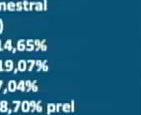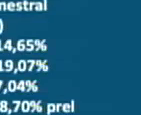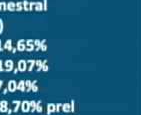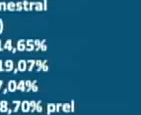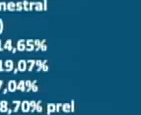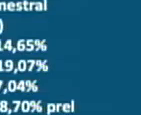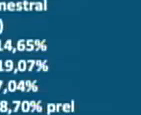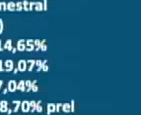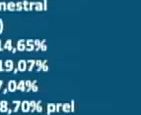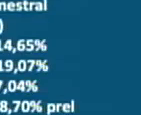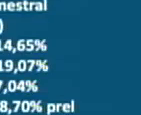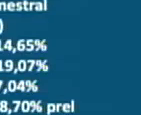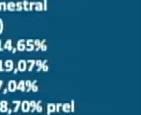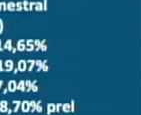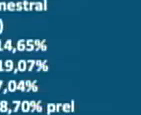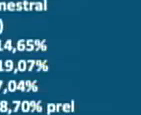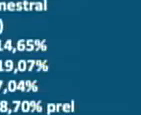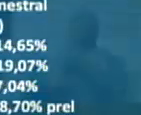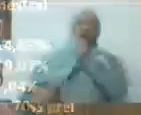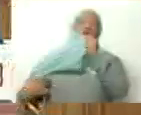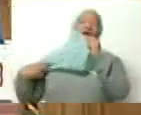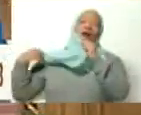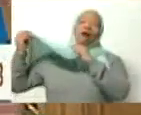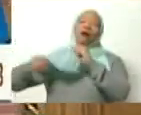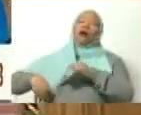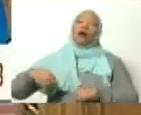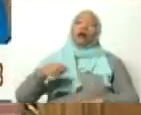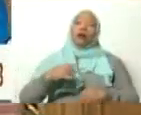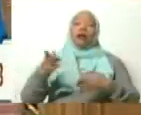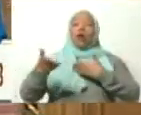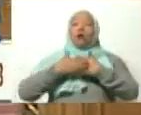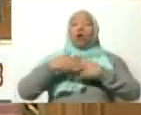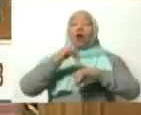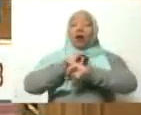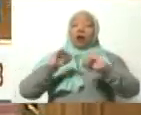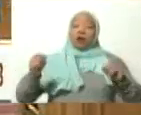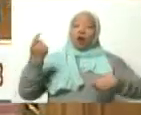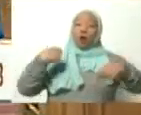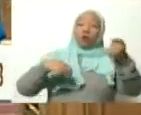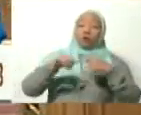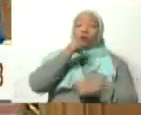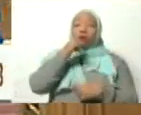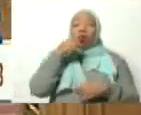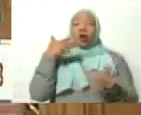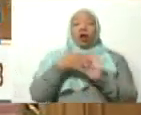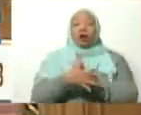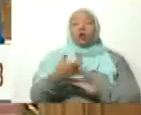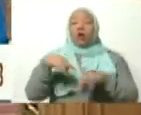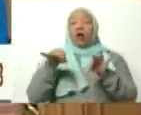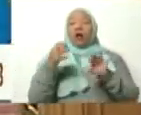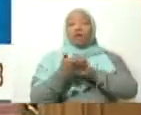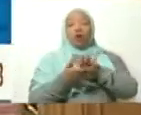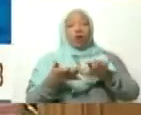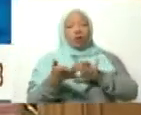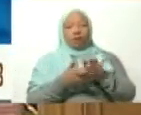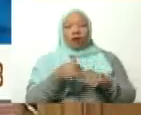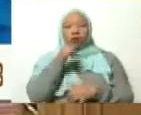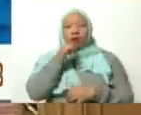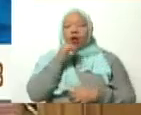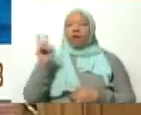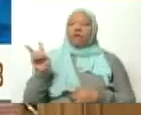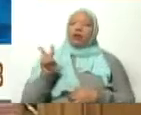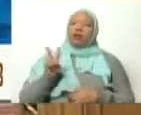comienza Venezuela, en el marco de una economía bloqueada, pero en pandemia, agravando nuestra situación, comienza